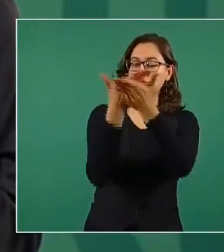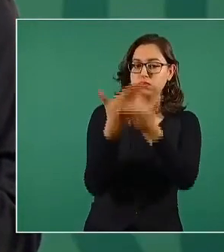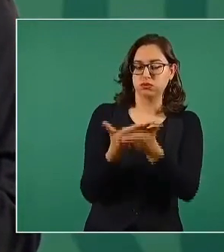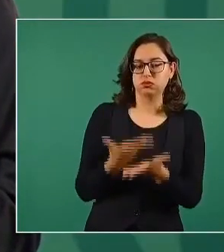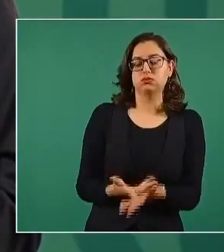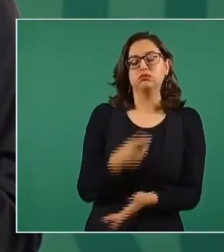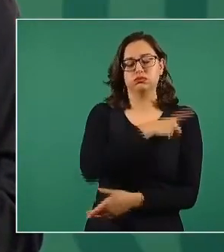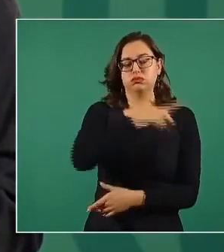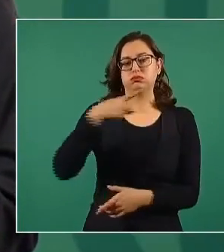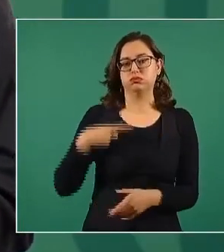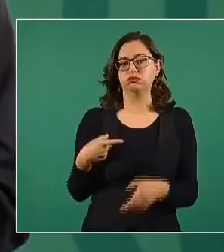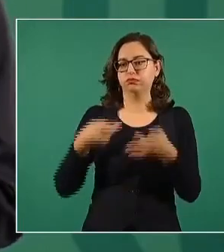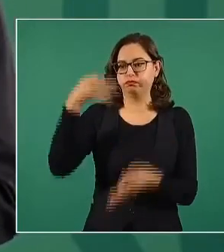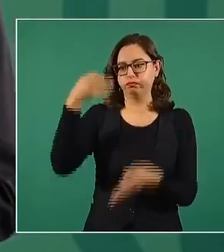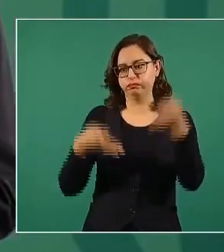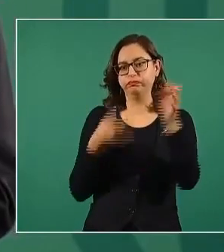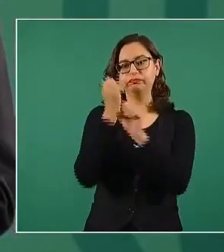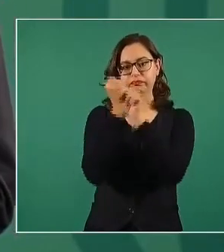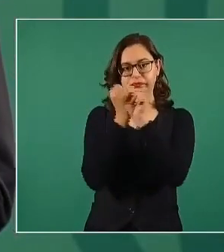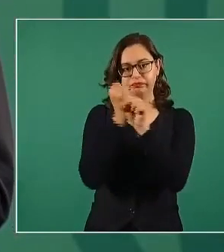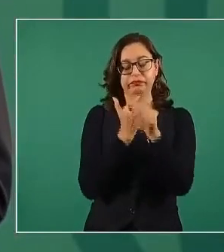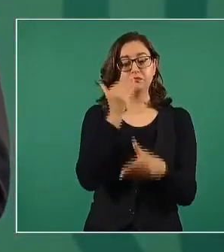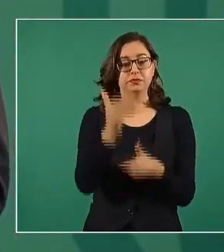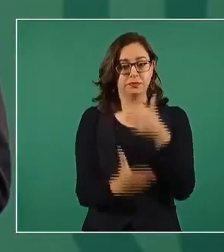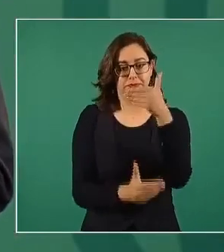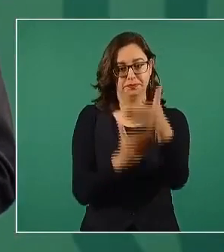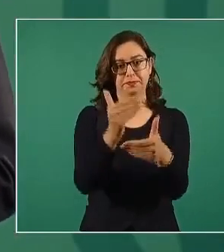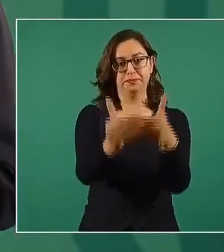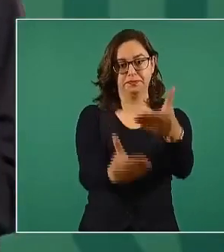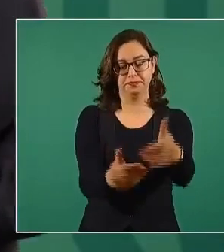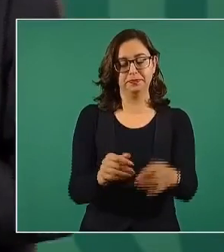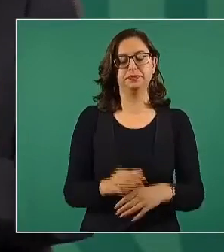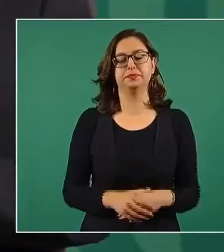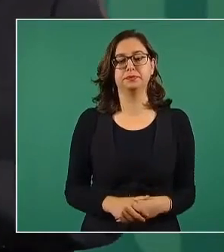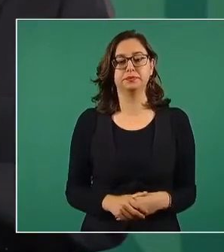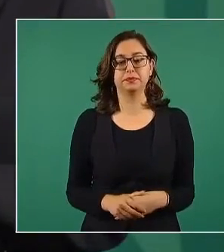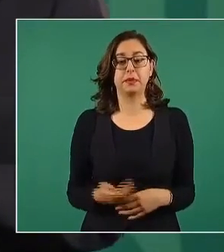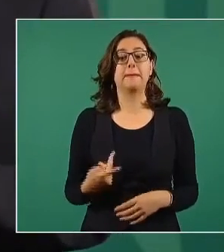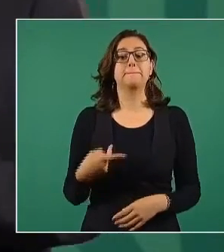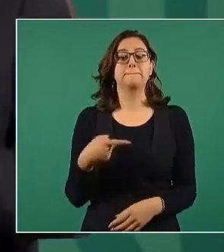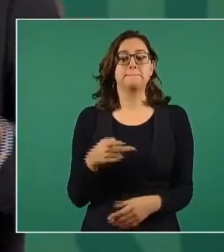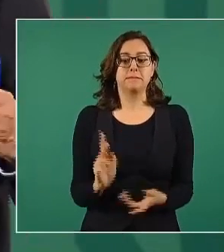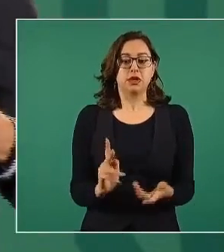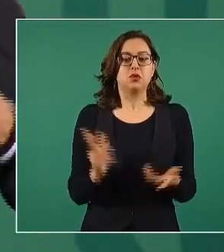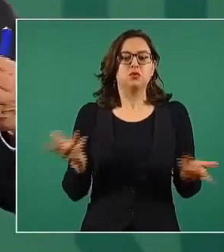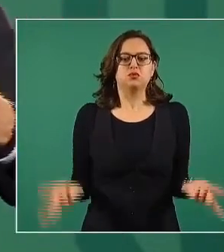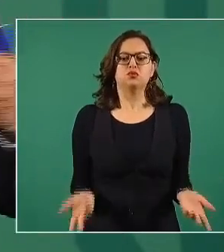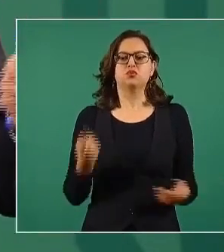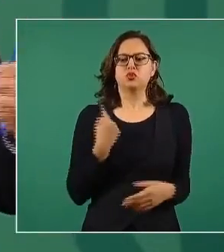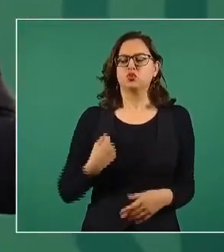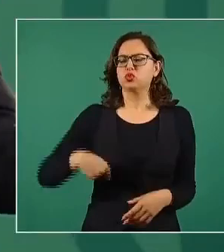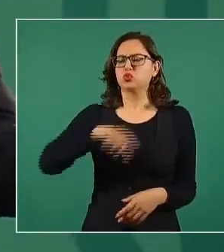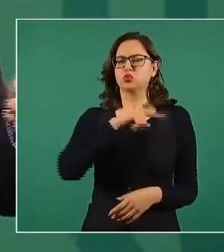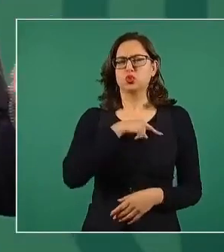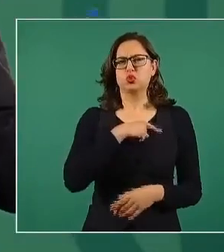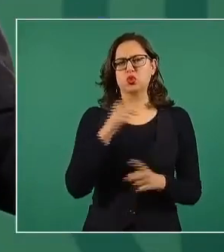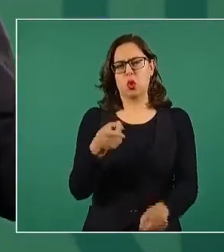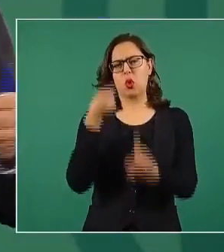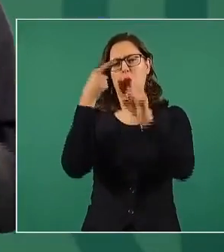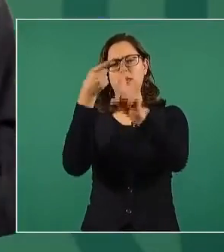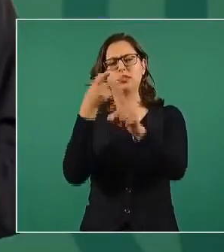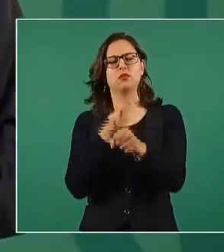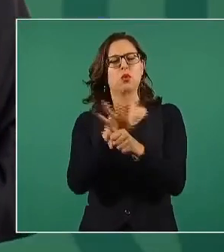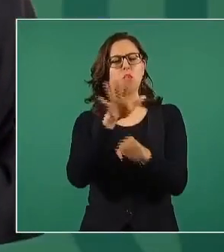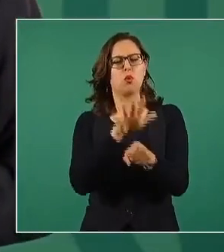hemos optado más por alentar la participación